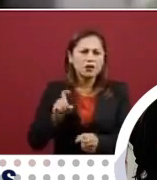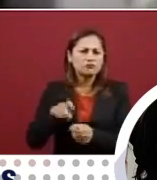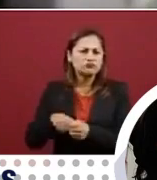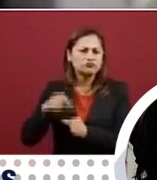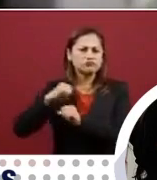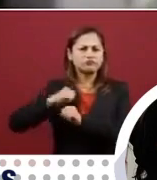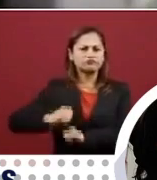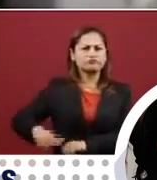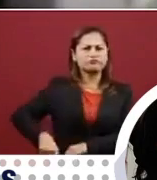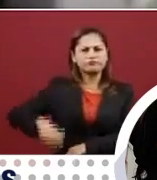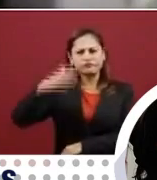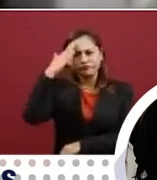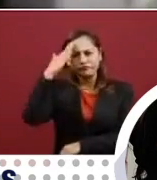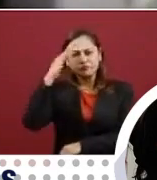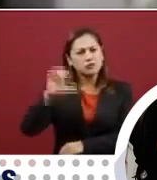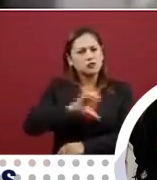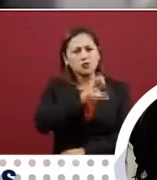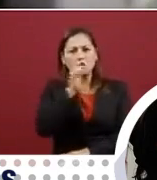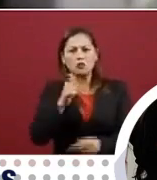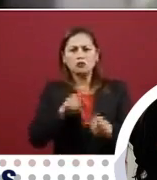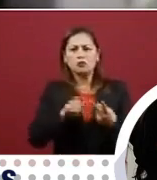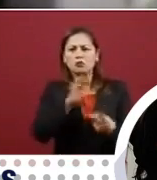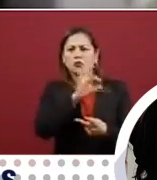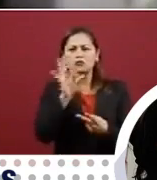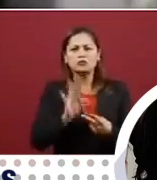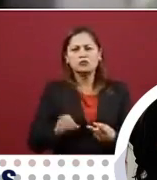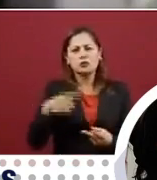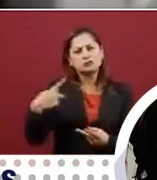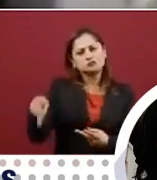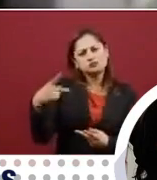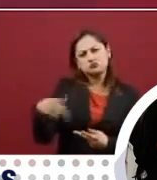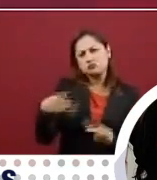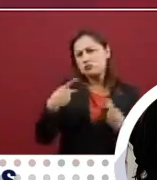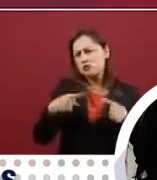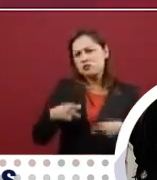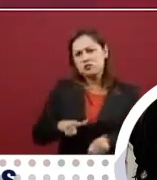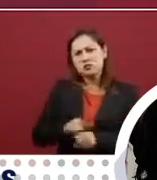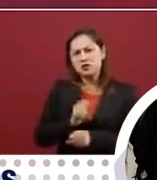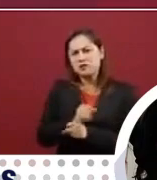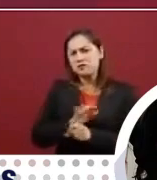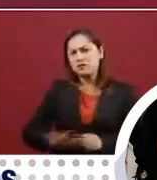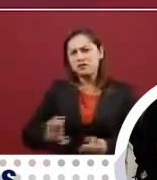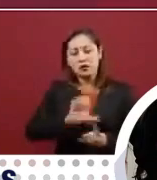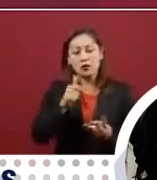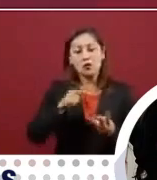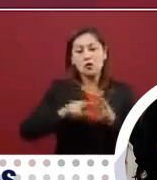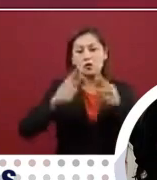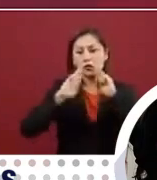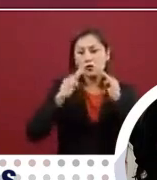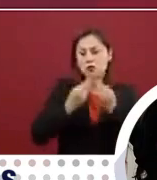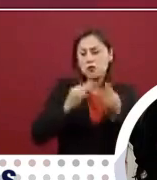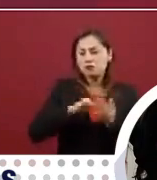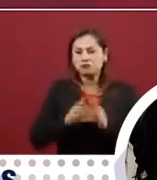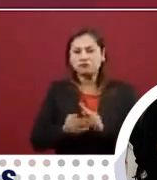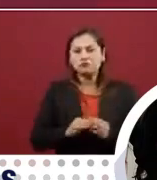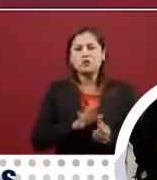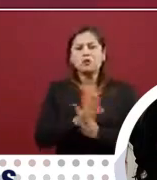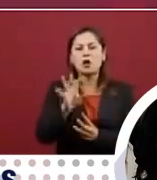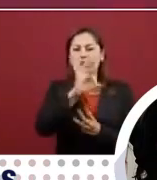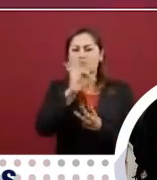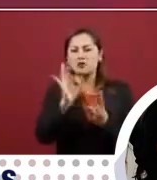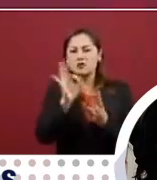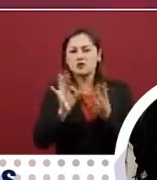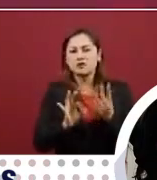el silencio ni borrón ni cuenta nueva, con la intención de señalarle al el nuevo gobierno que no puede partir de cero,